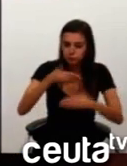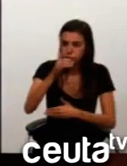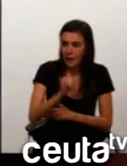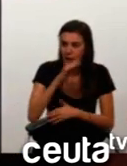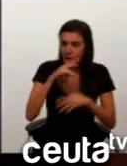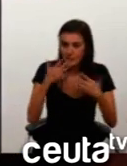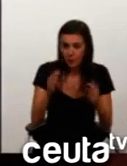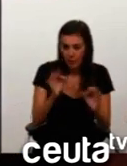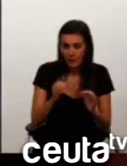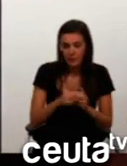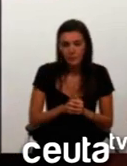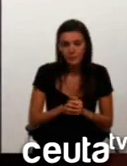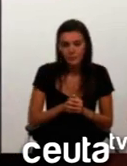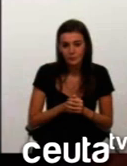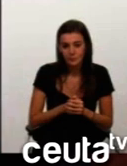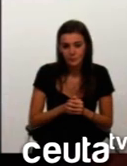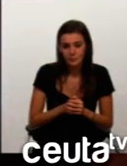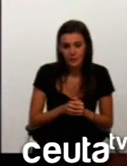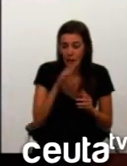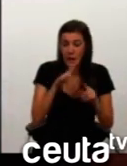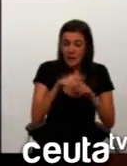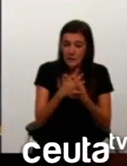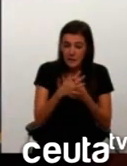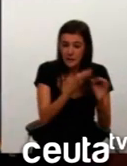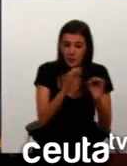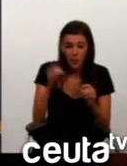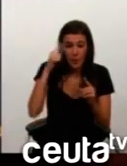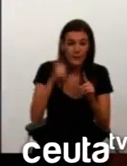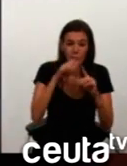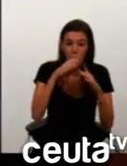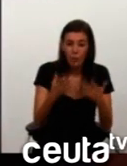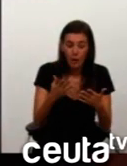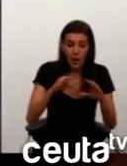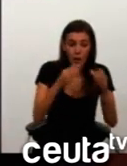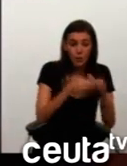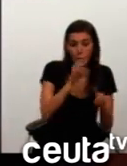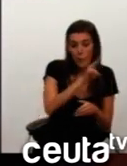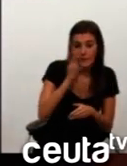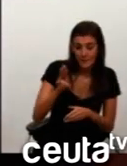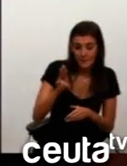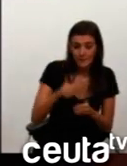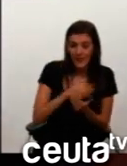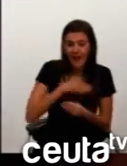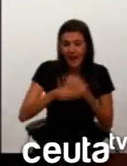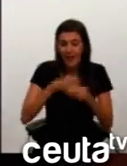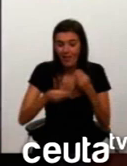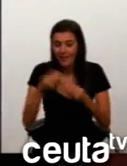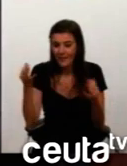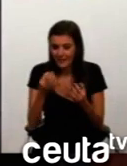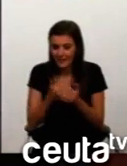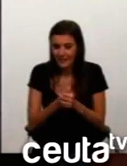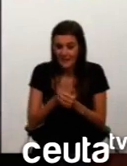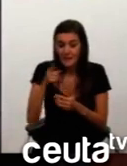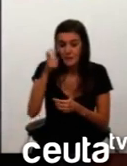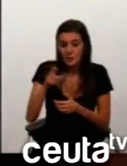este momento. Y en este momento lo que pretende hacer el Partido Popular, y si no que nos corrija la